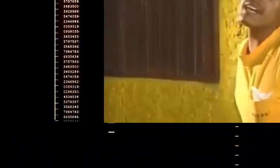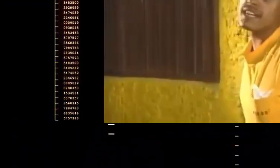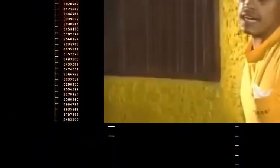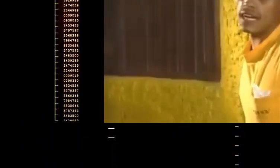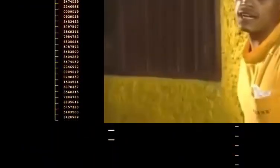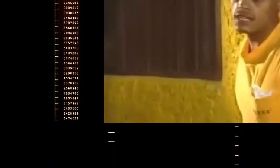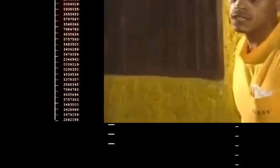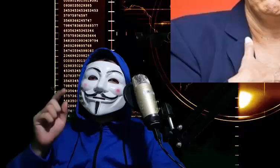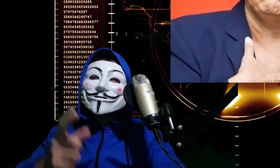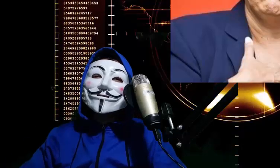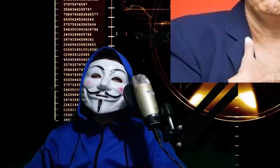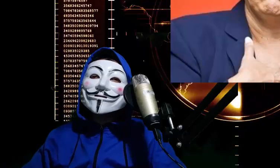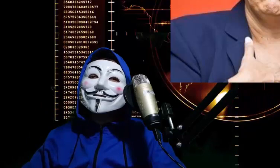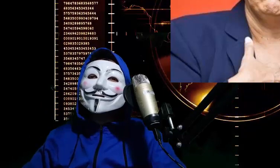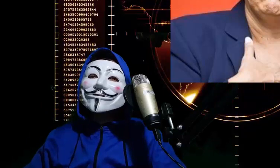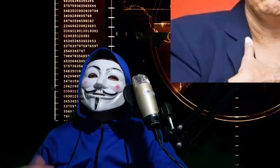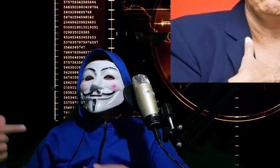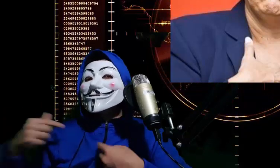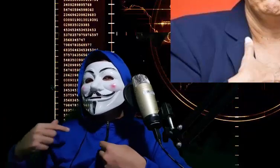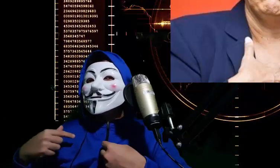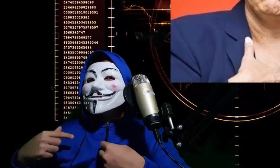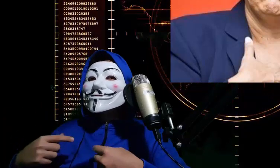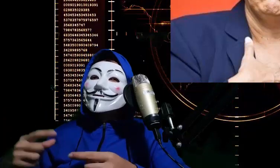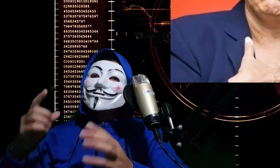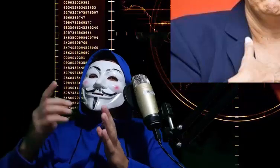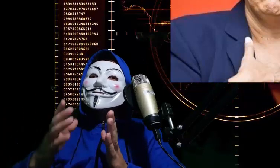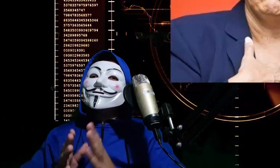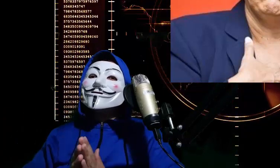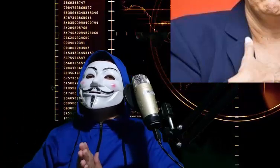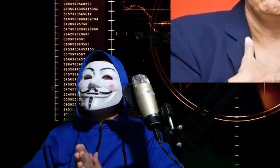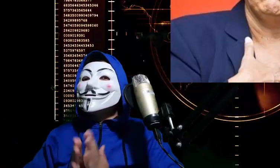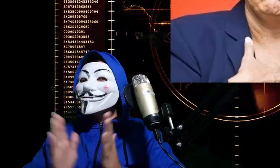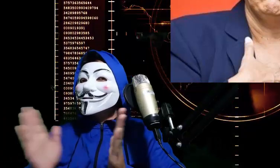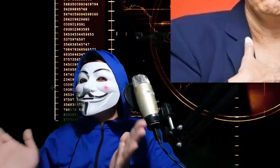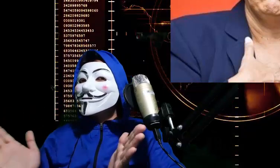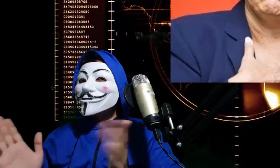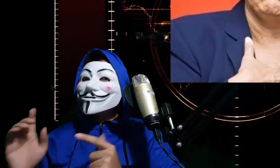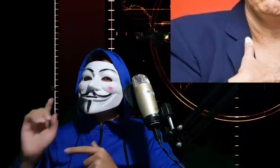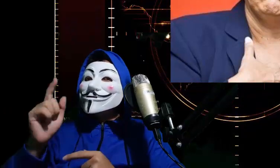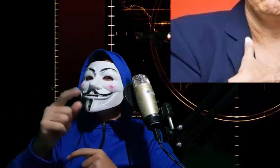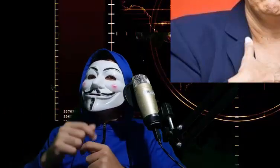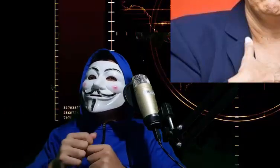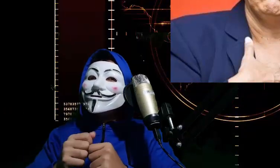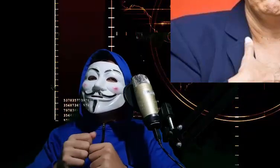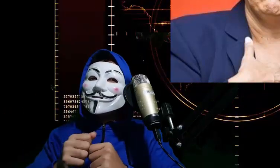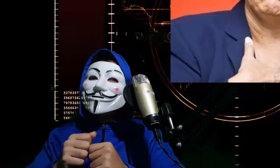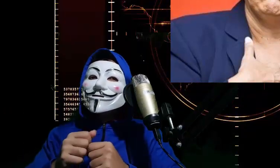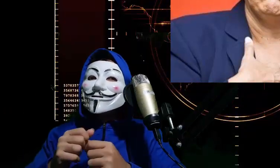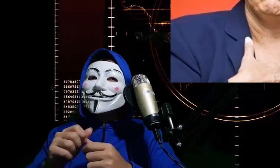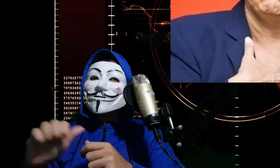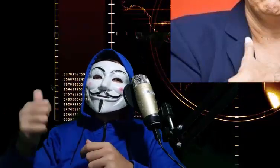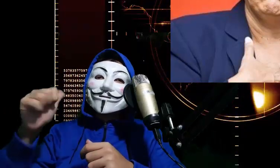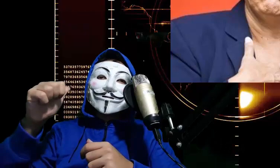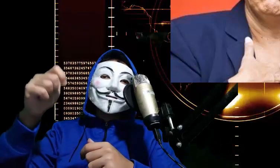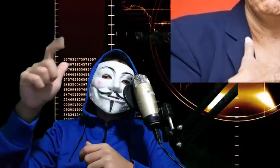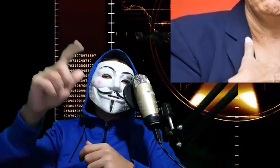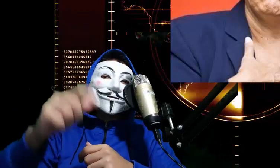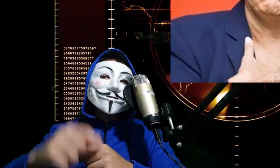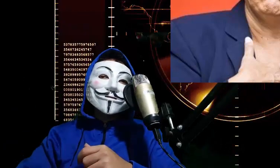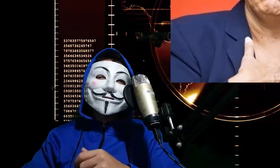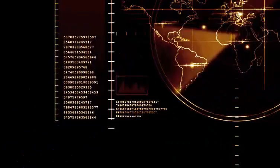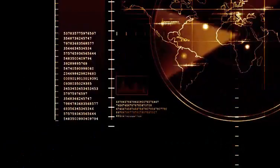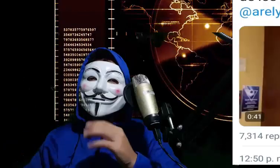ni merga. Sí, señores. ¿Será que nosotros vamos a pagar las deudas del FMLN que se gastaron